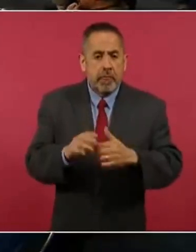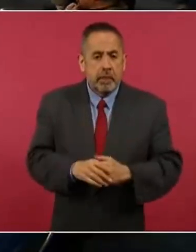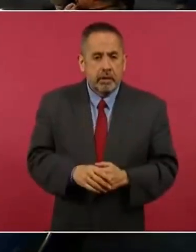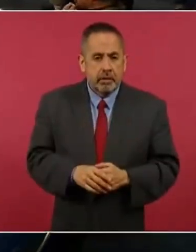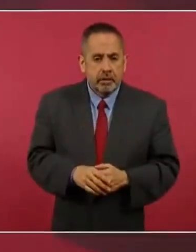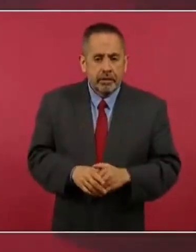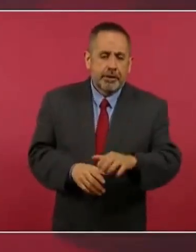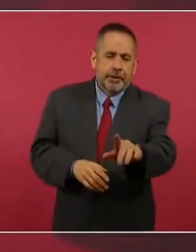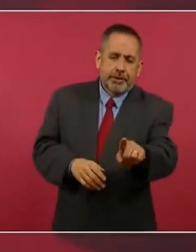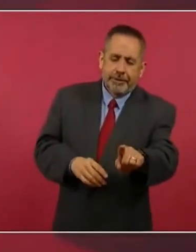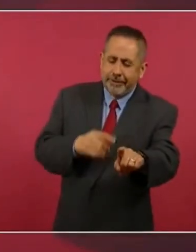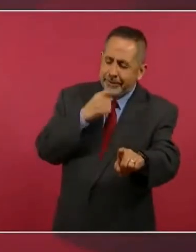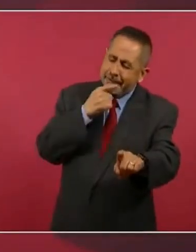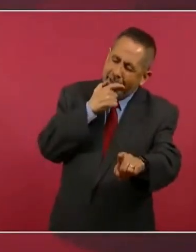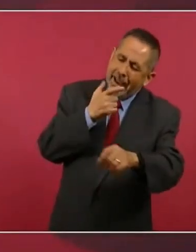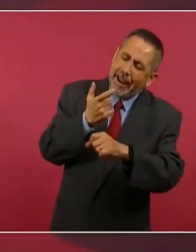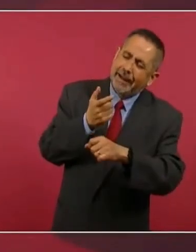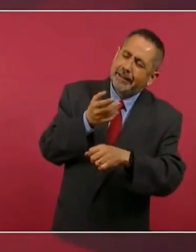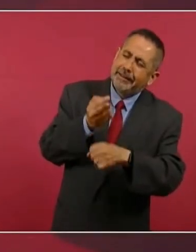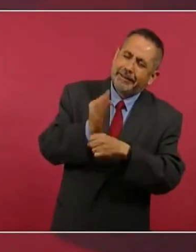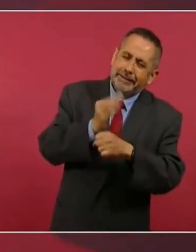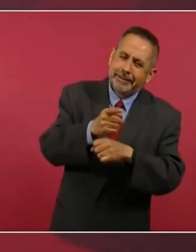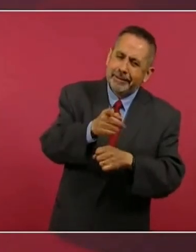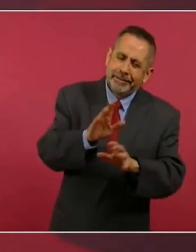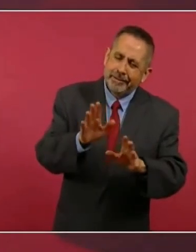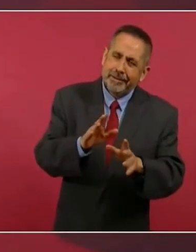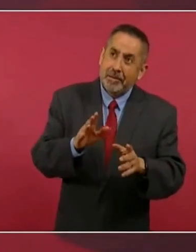a carcajada. Bueno.